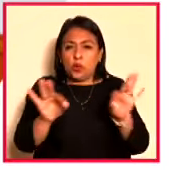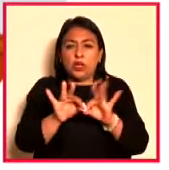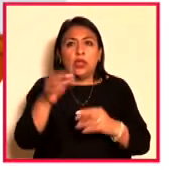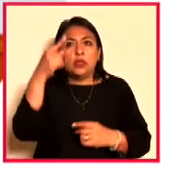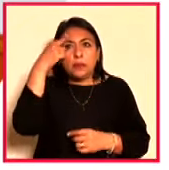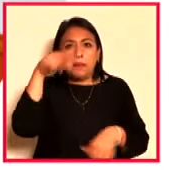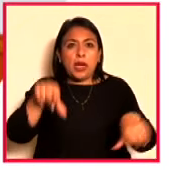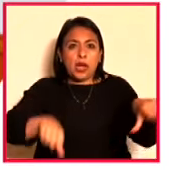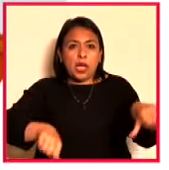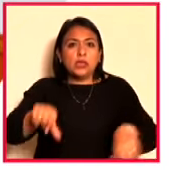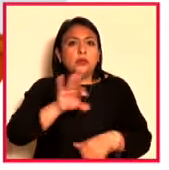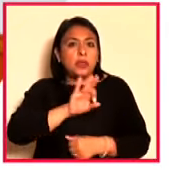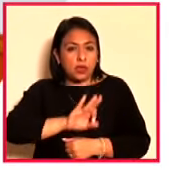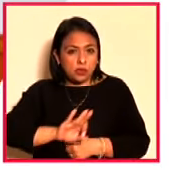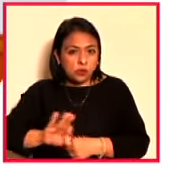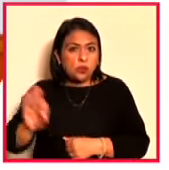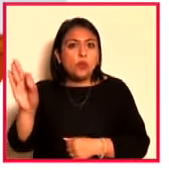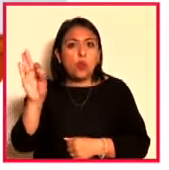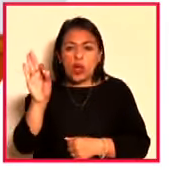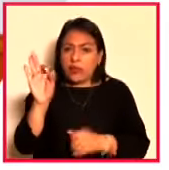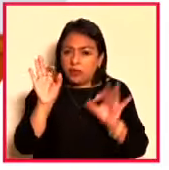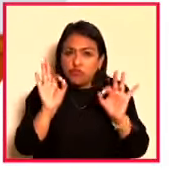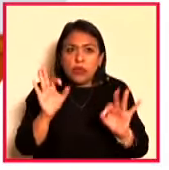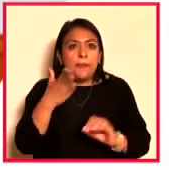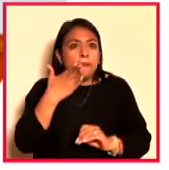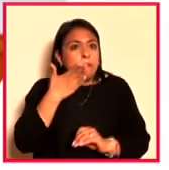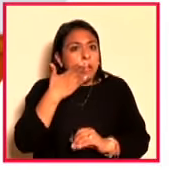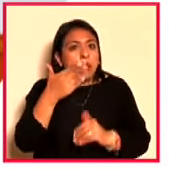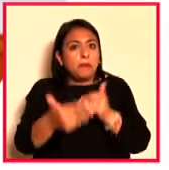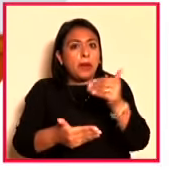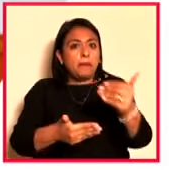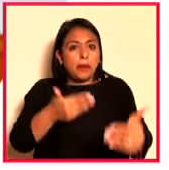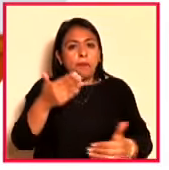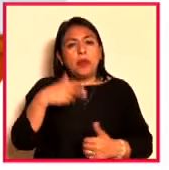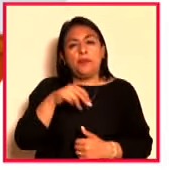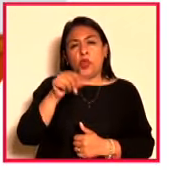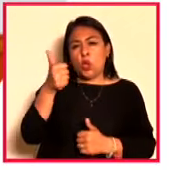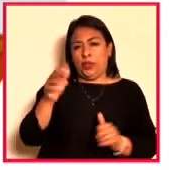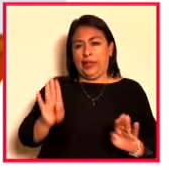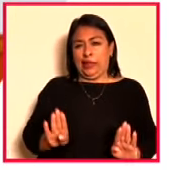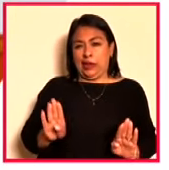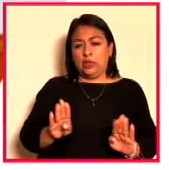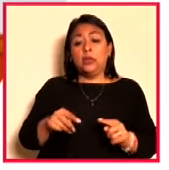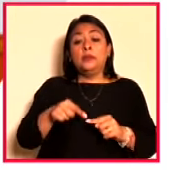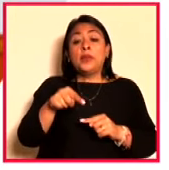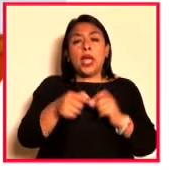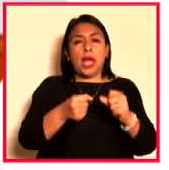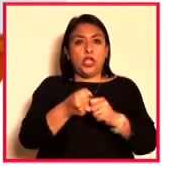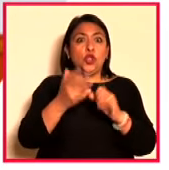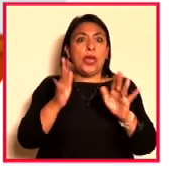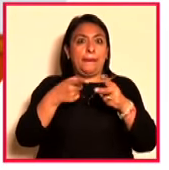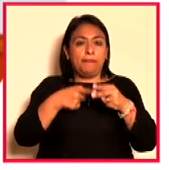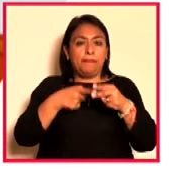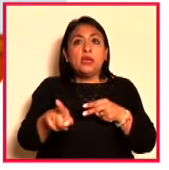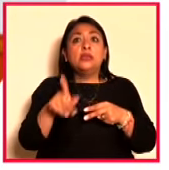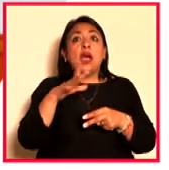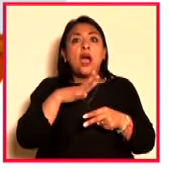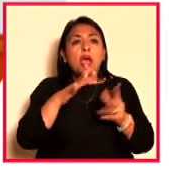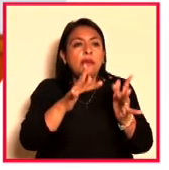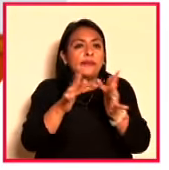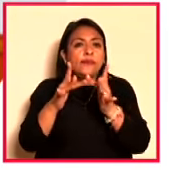se puedan llevar a cabo de la mejor manera. Otro de los aspectos que vislumbra en el año que inicia es la generación de sinergias con